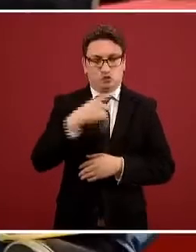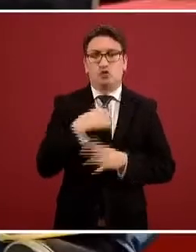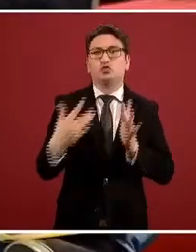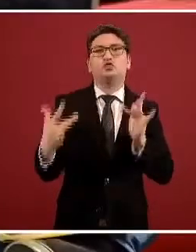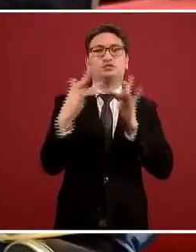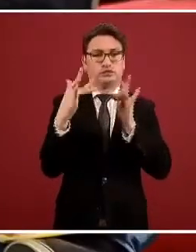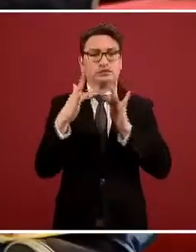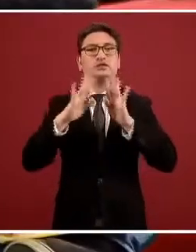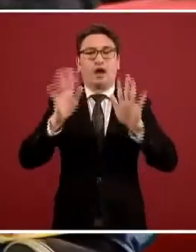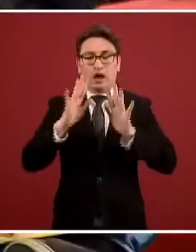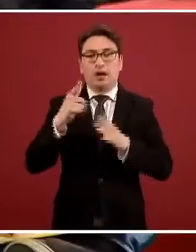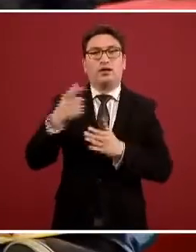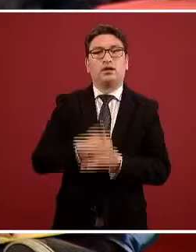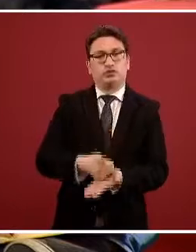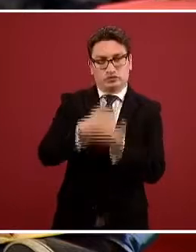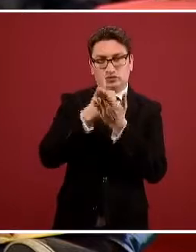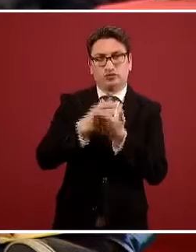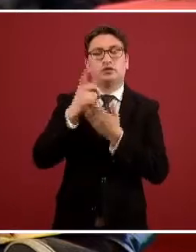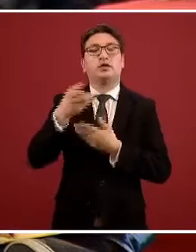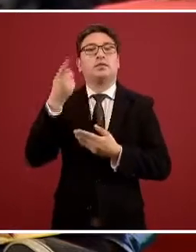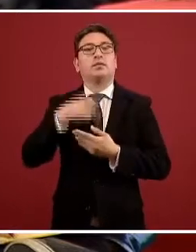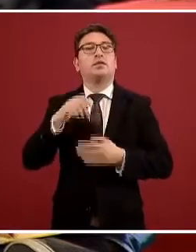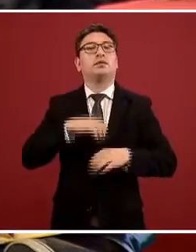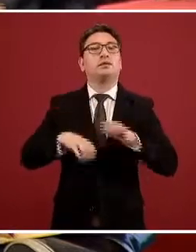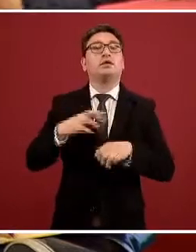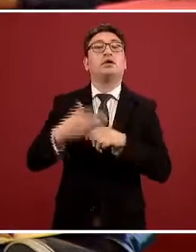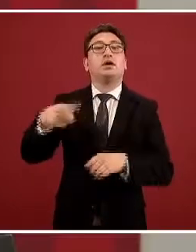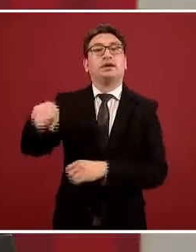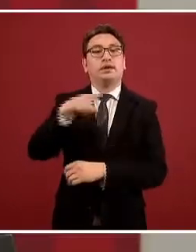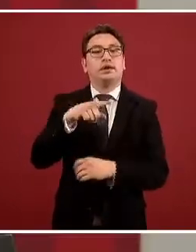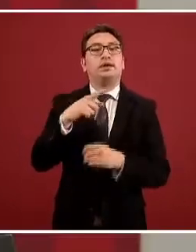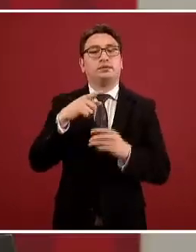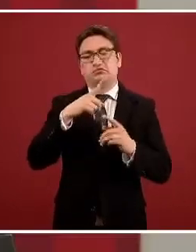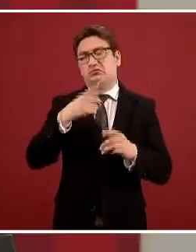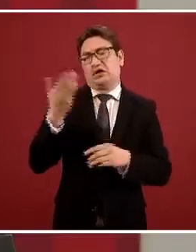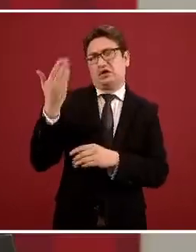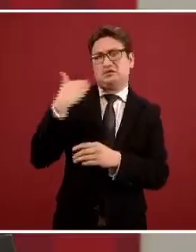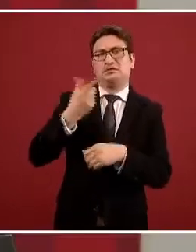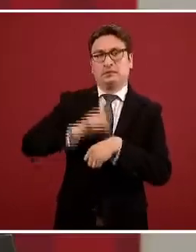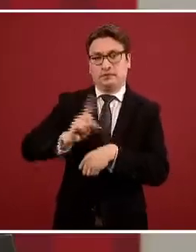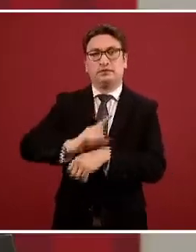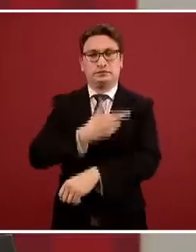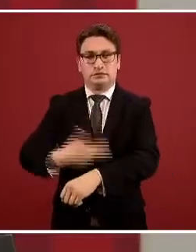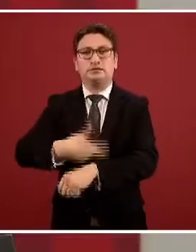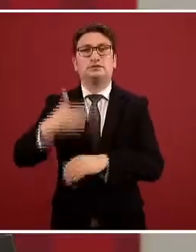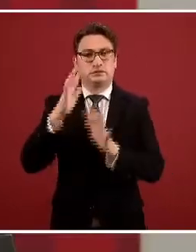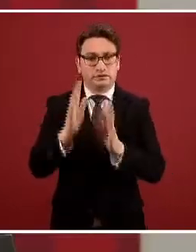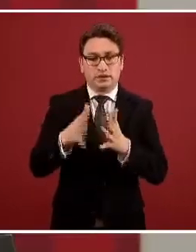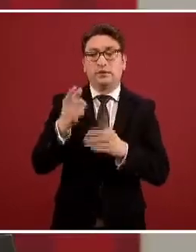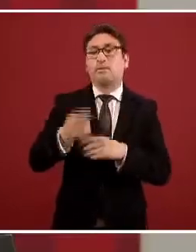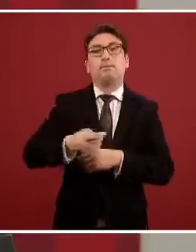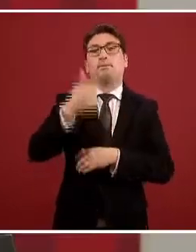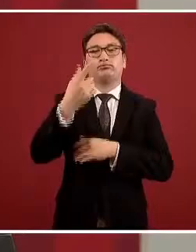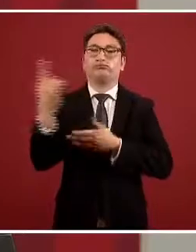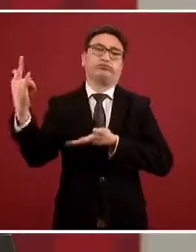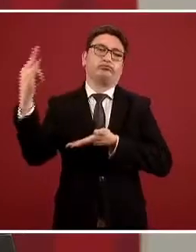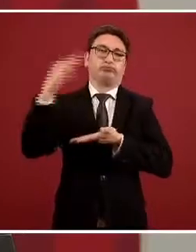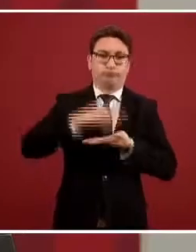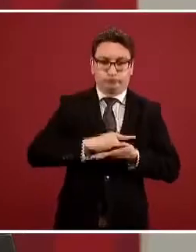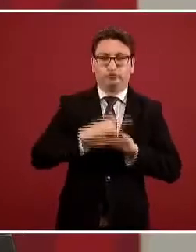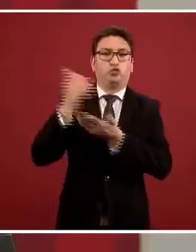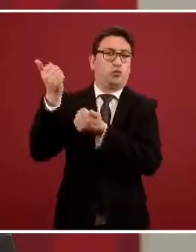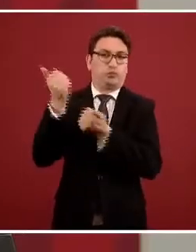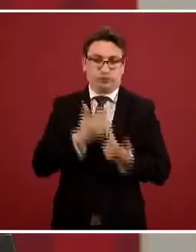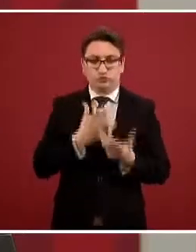un puente aéreo con la ayuda de la Cancillería hace varios días que empezó, con un primer vuelo, trajo un